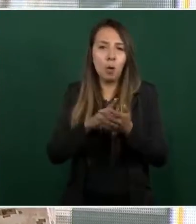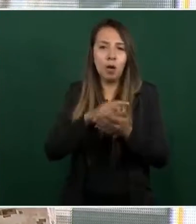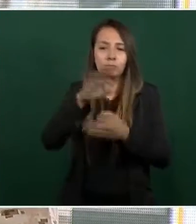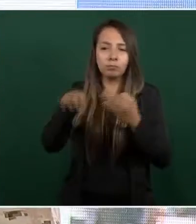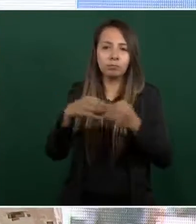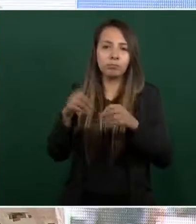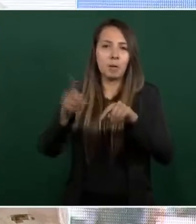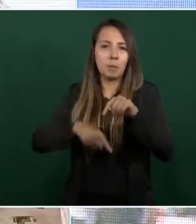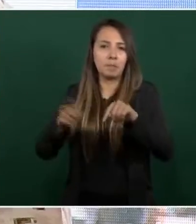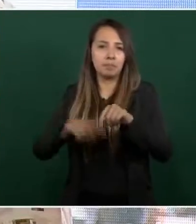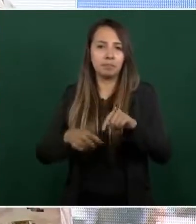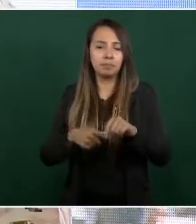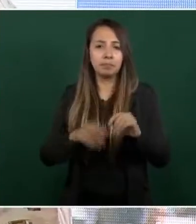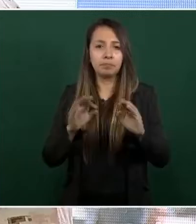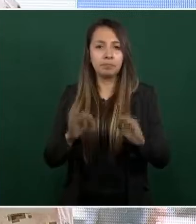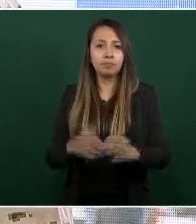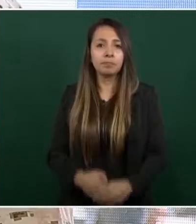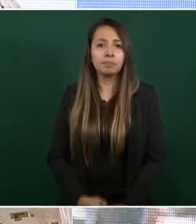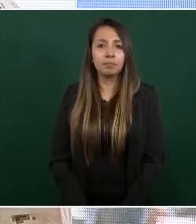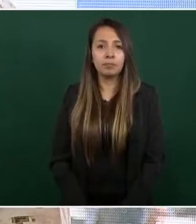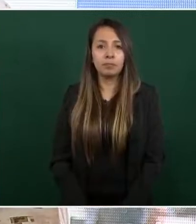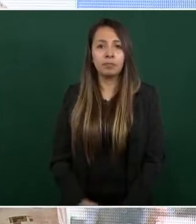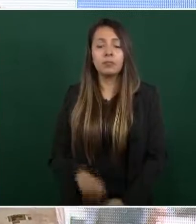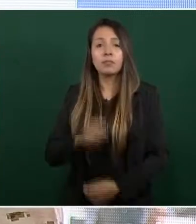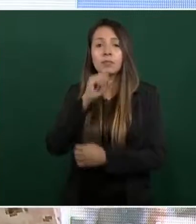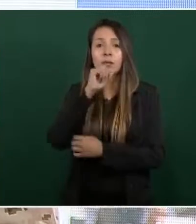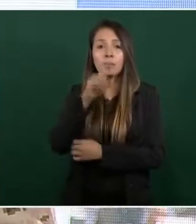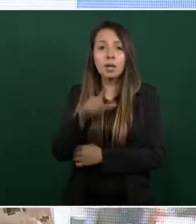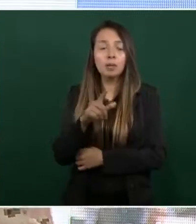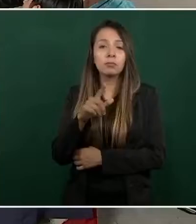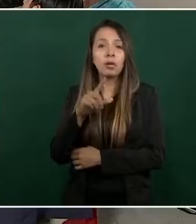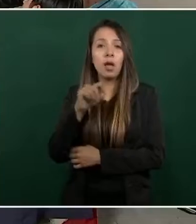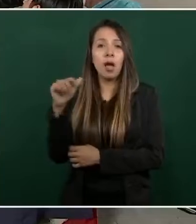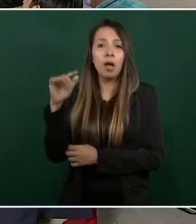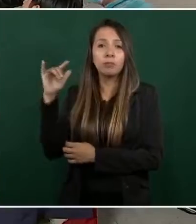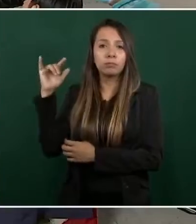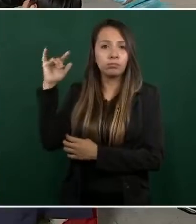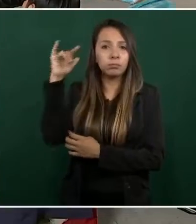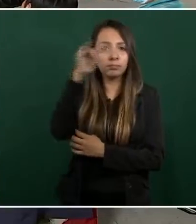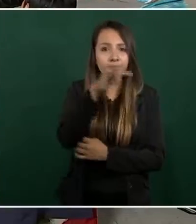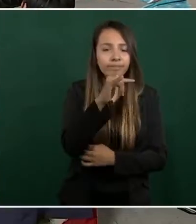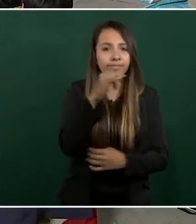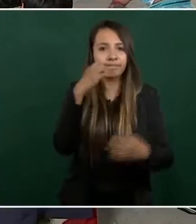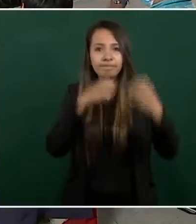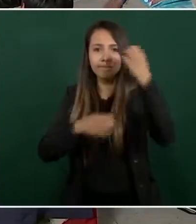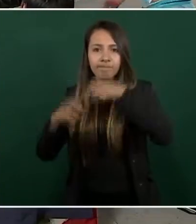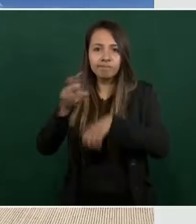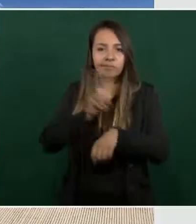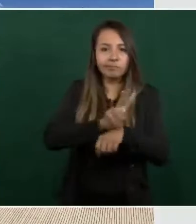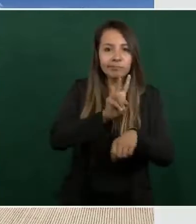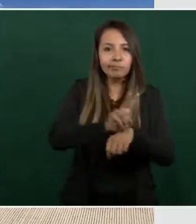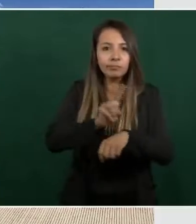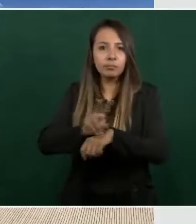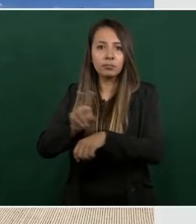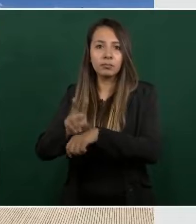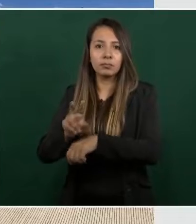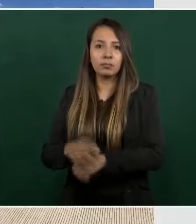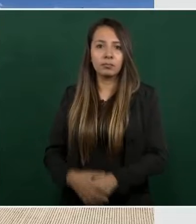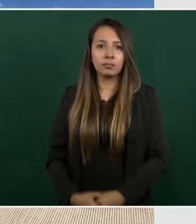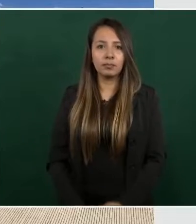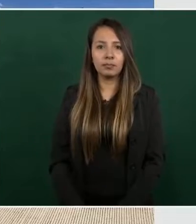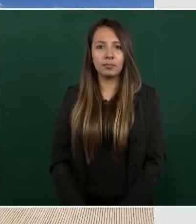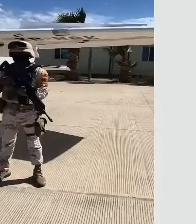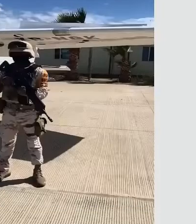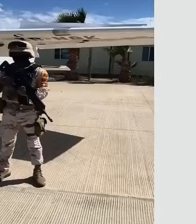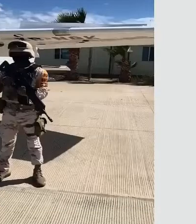cuanto a alertamientos aéreos, a trabajos de inteligencia aérea que se realizan focalizados en el estado de Baja